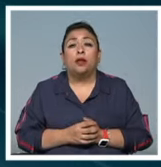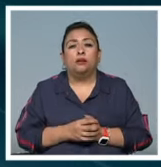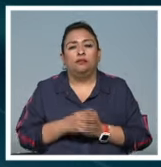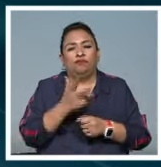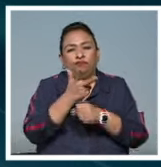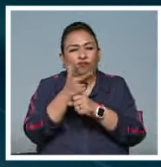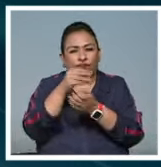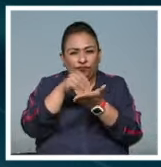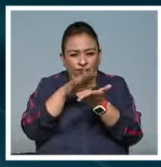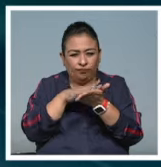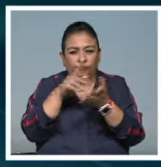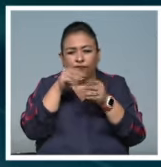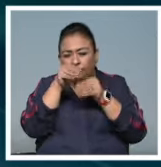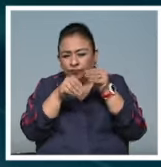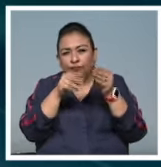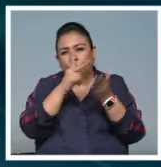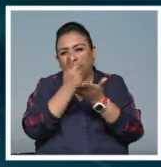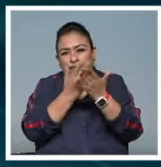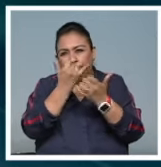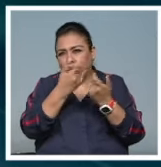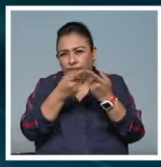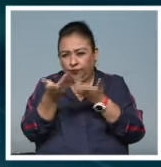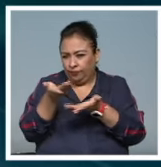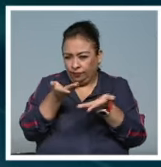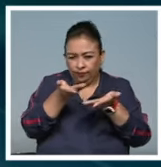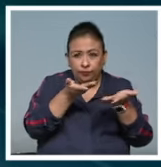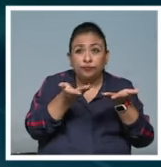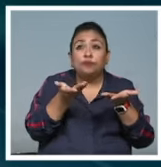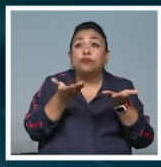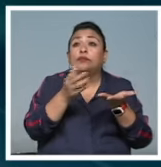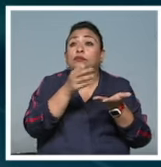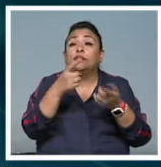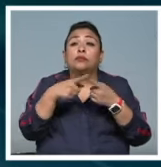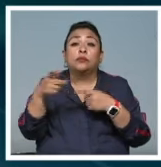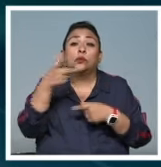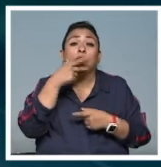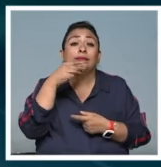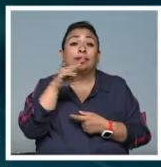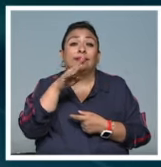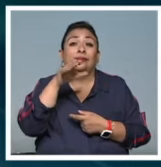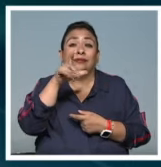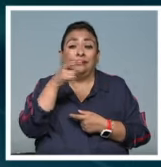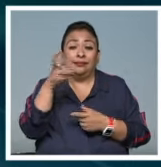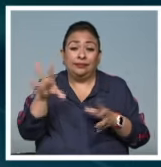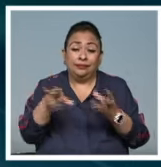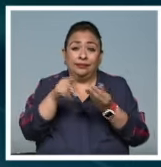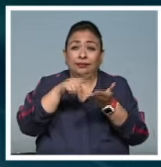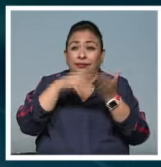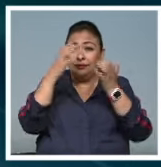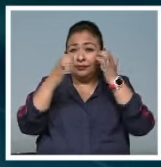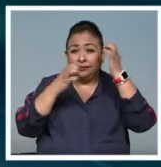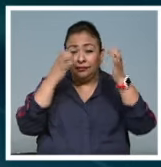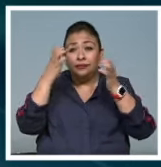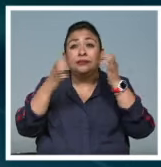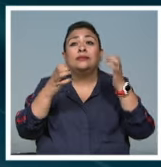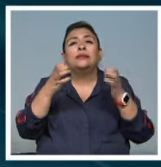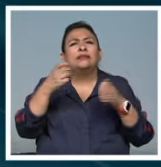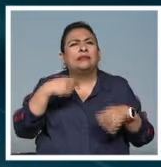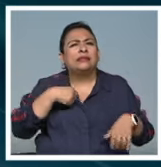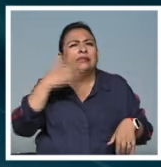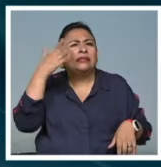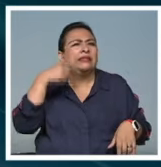Documentales, instalaciones y una serie de proyectos colaborativos realizados por Miguel Buenrostro es lo que integran la muestra Saber a qué